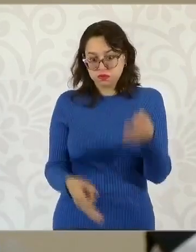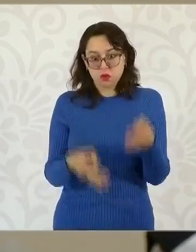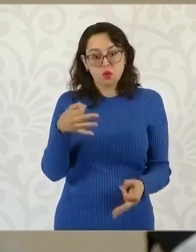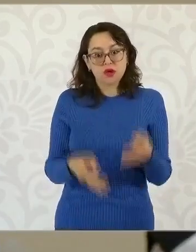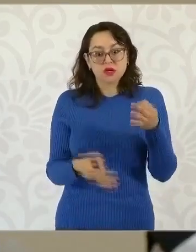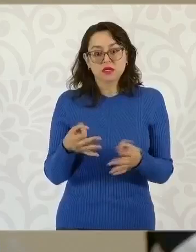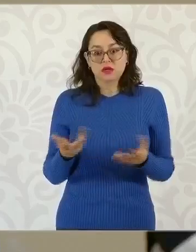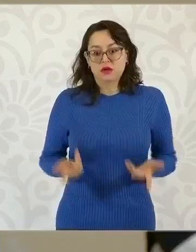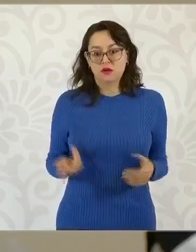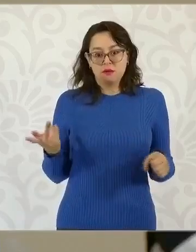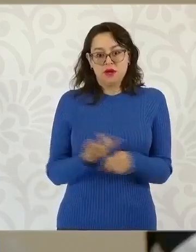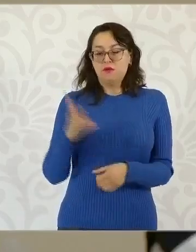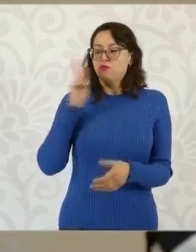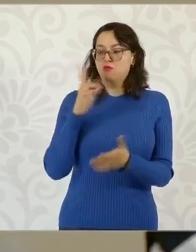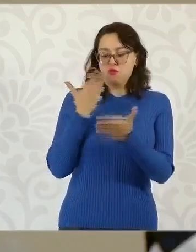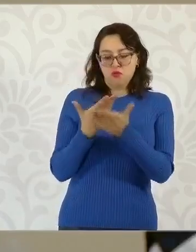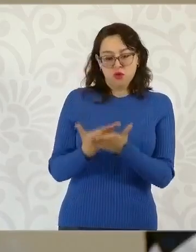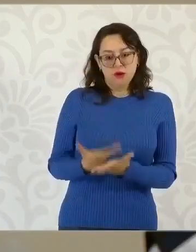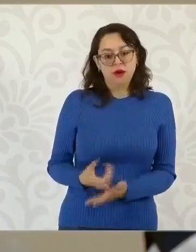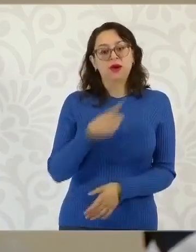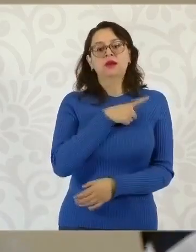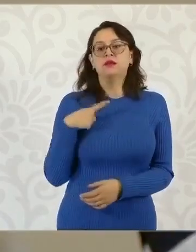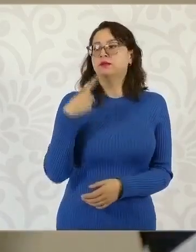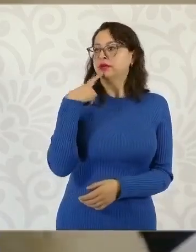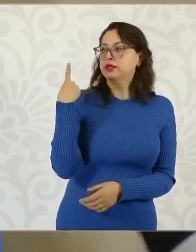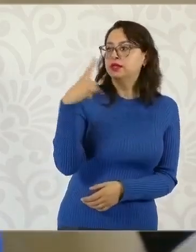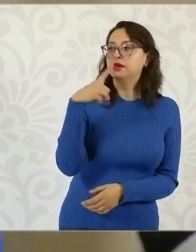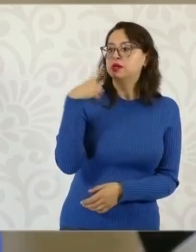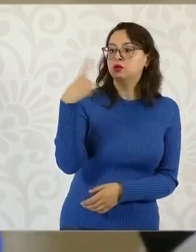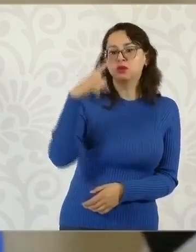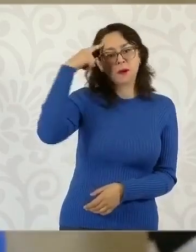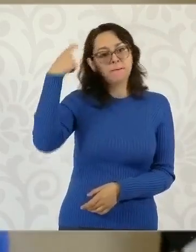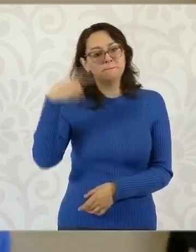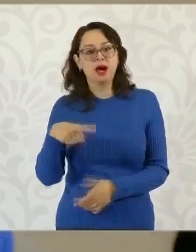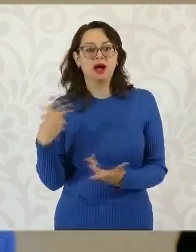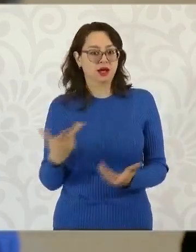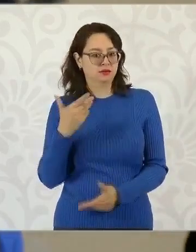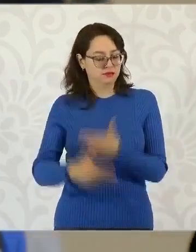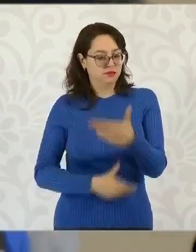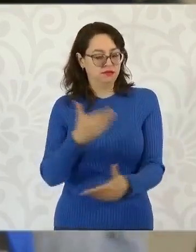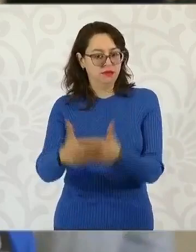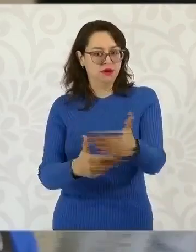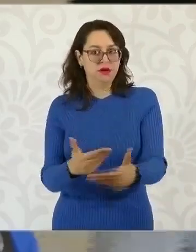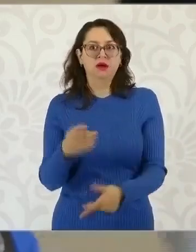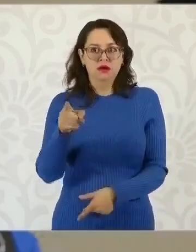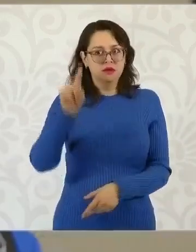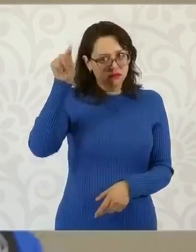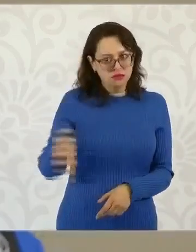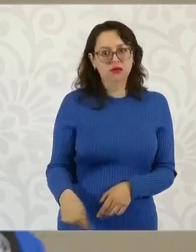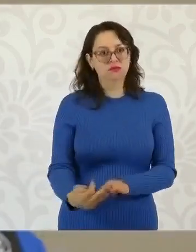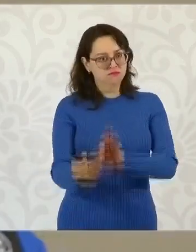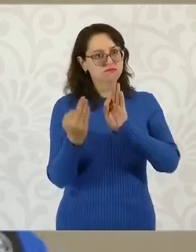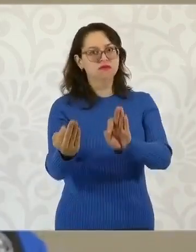encuentran elementos, pues se denuncia ante la Fiscalía General de la República para buscar, pues eso, que rinda cuentas